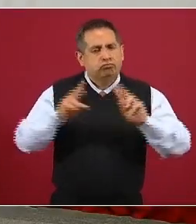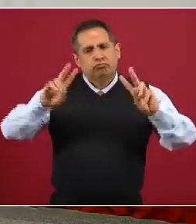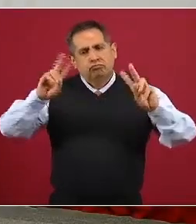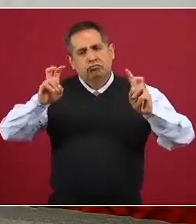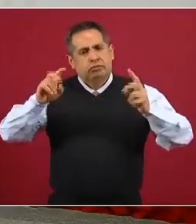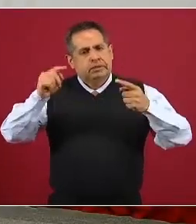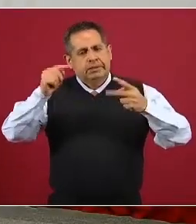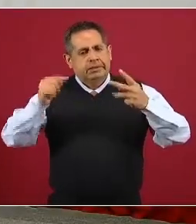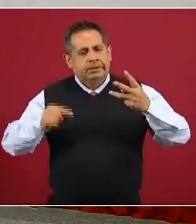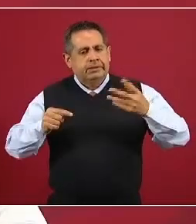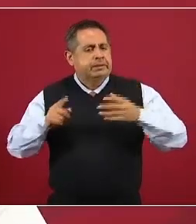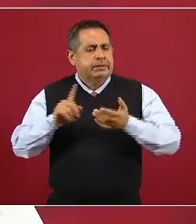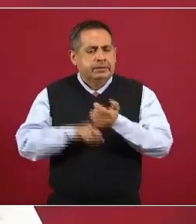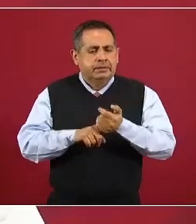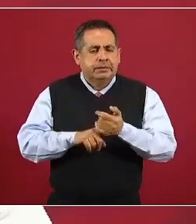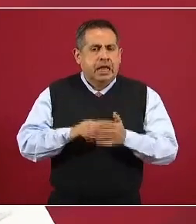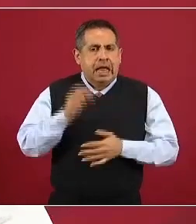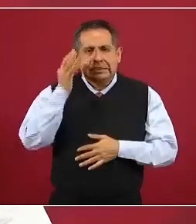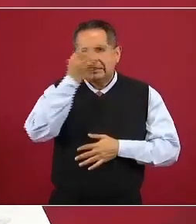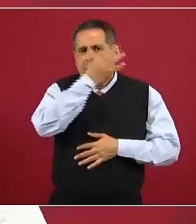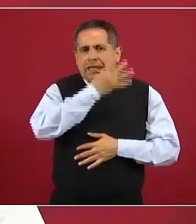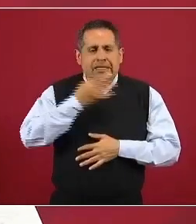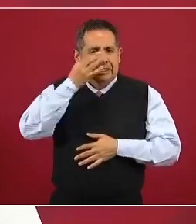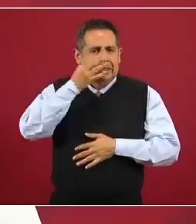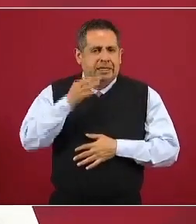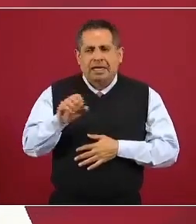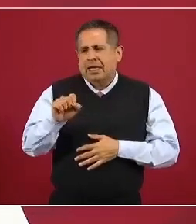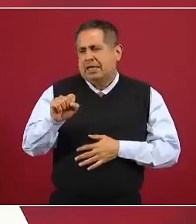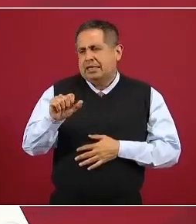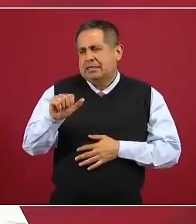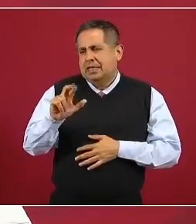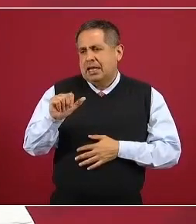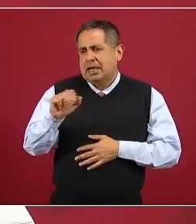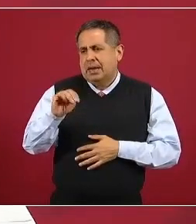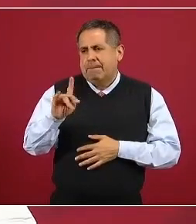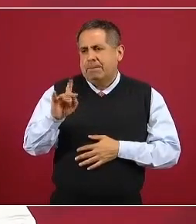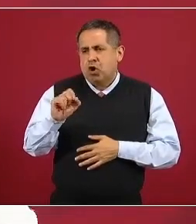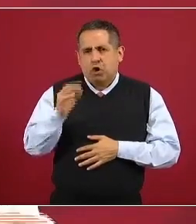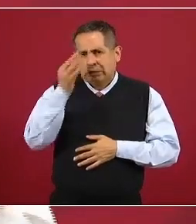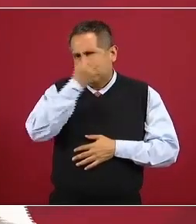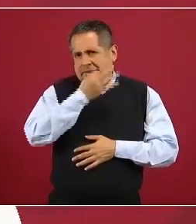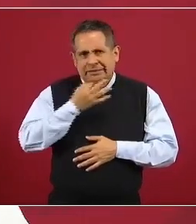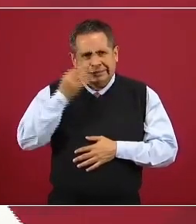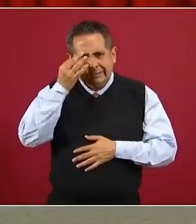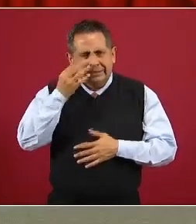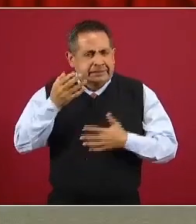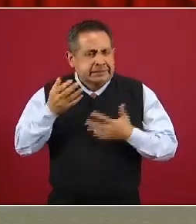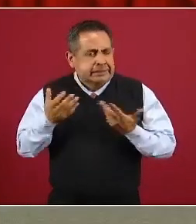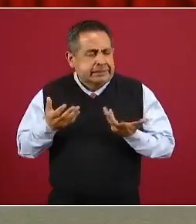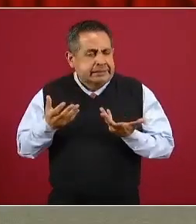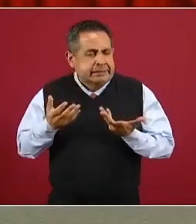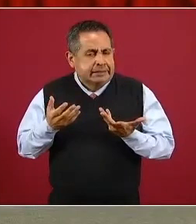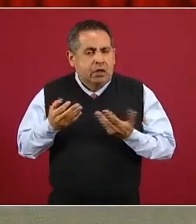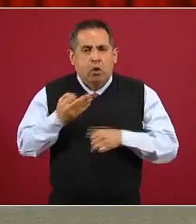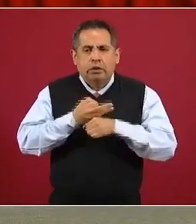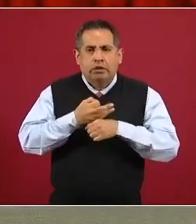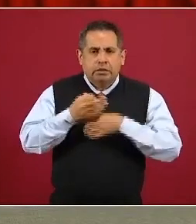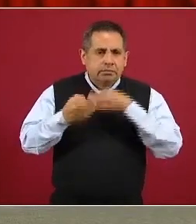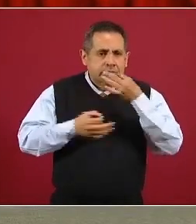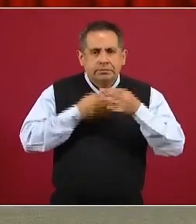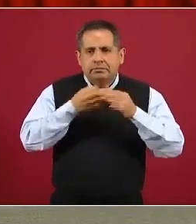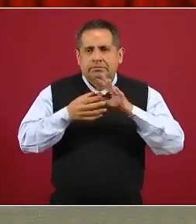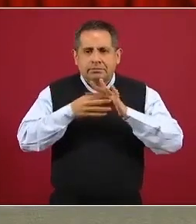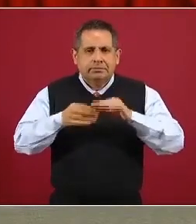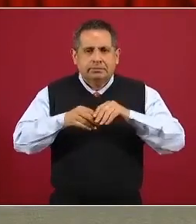temático el tema de sarampión, y específicamente vamos a comunicar y vamos lógicamente también a